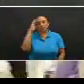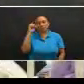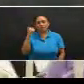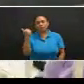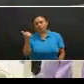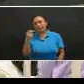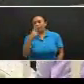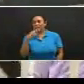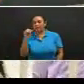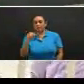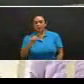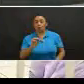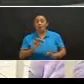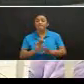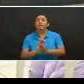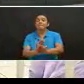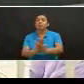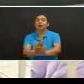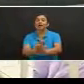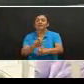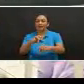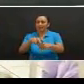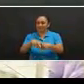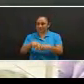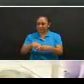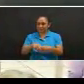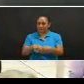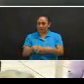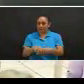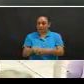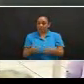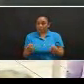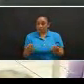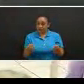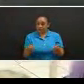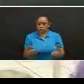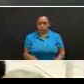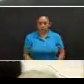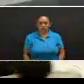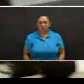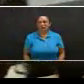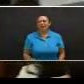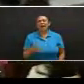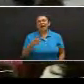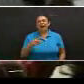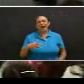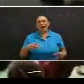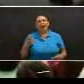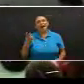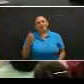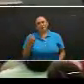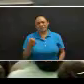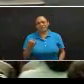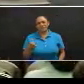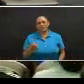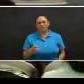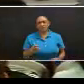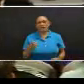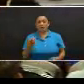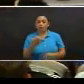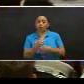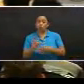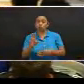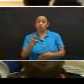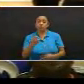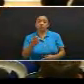estaba empujando así, y está nervioso, ¿eh? Pero a veces hay cosas que uno no oye, y si usted vuelve a